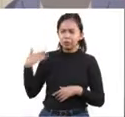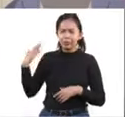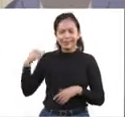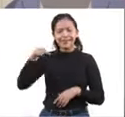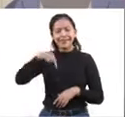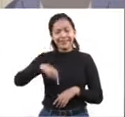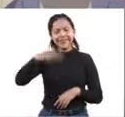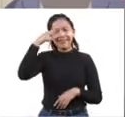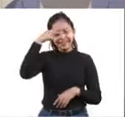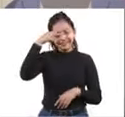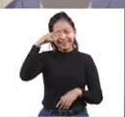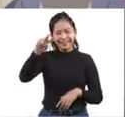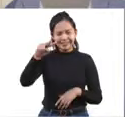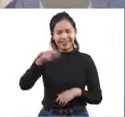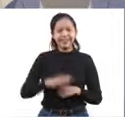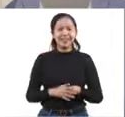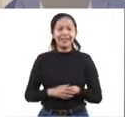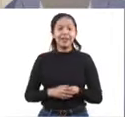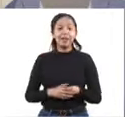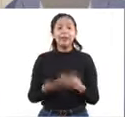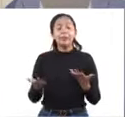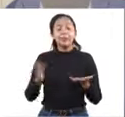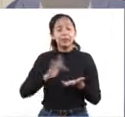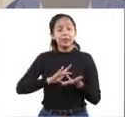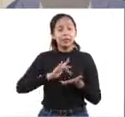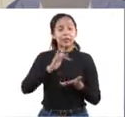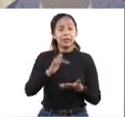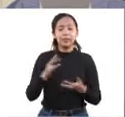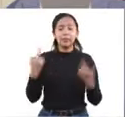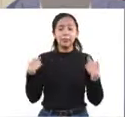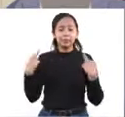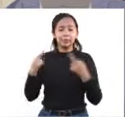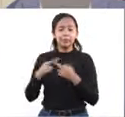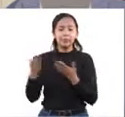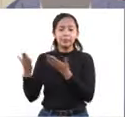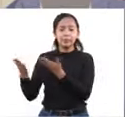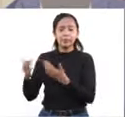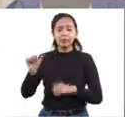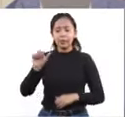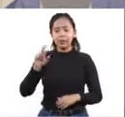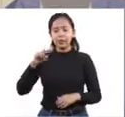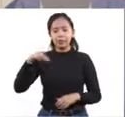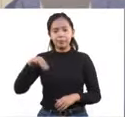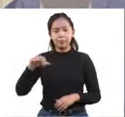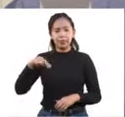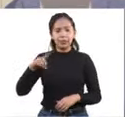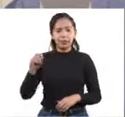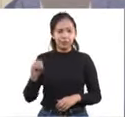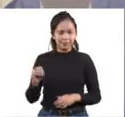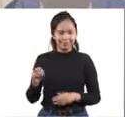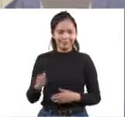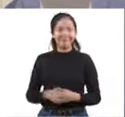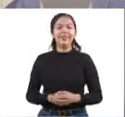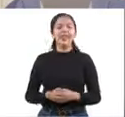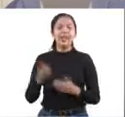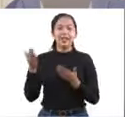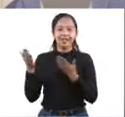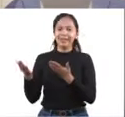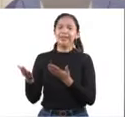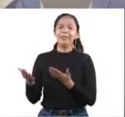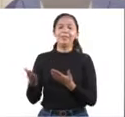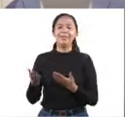es el suyo. Agradecemos al profesor Armando, al profe Armando, como le